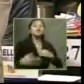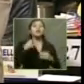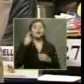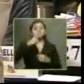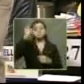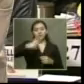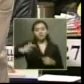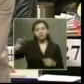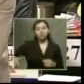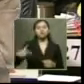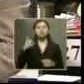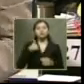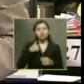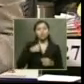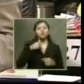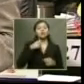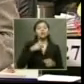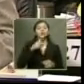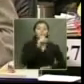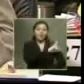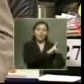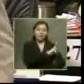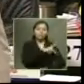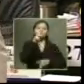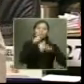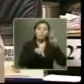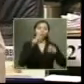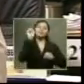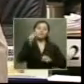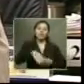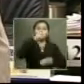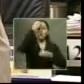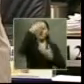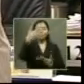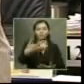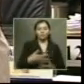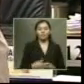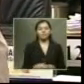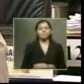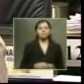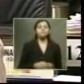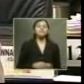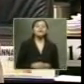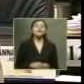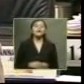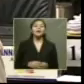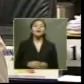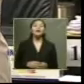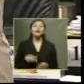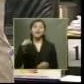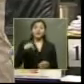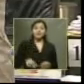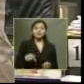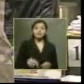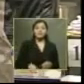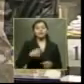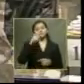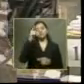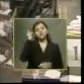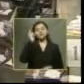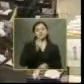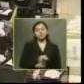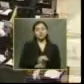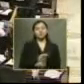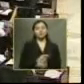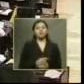popular deben de rendir cuentas. Creo también en este mismo artículo, en esta misma disposición,